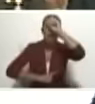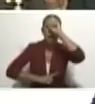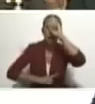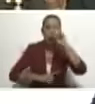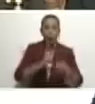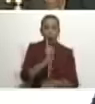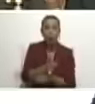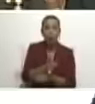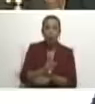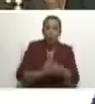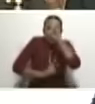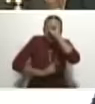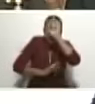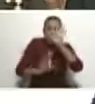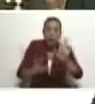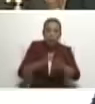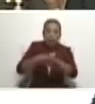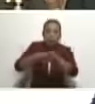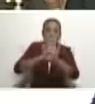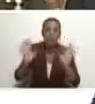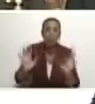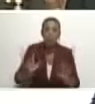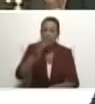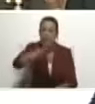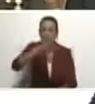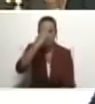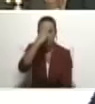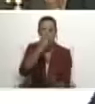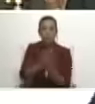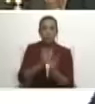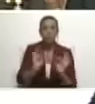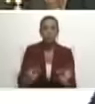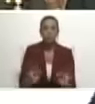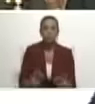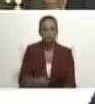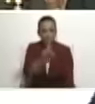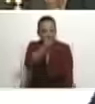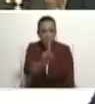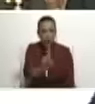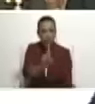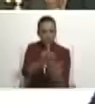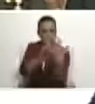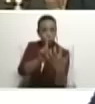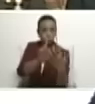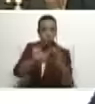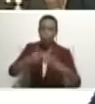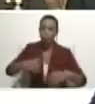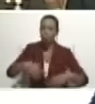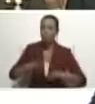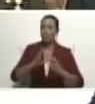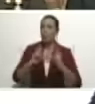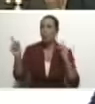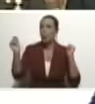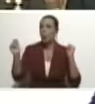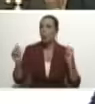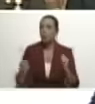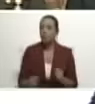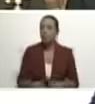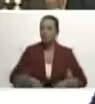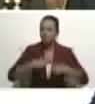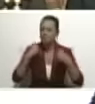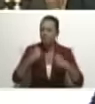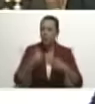de nuestro gran libertador Simón Bolívar, siempre presente en todas nuestras luchas.